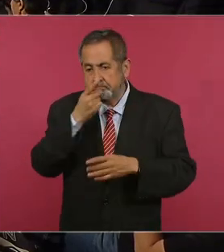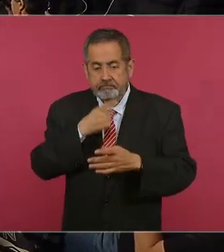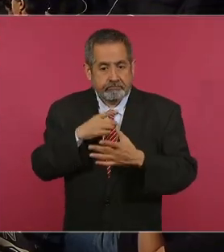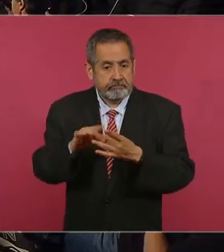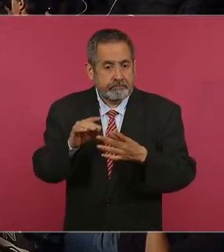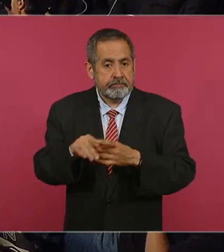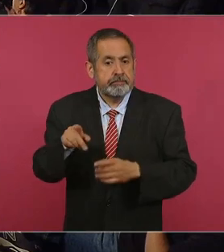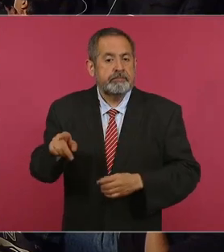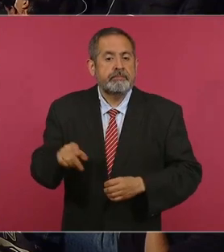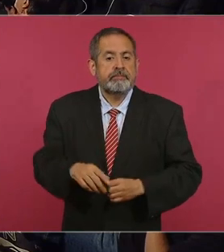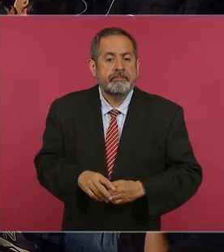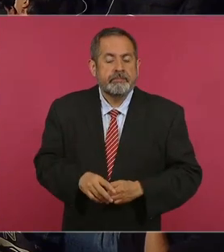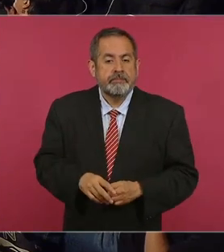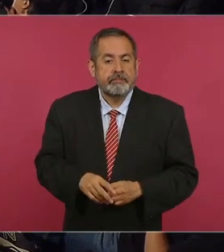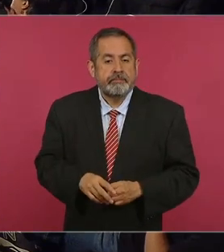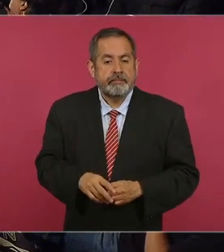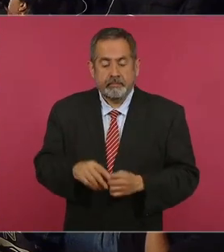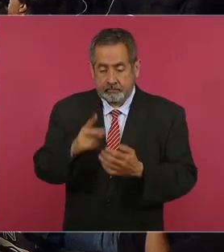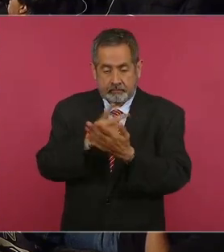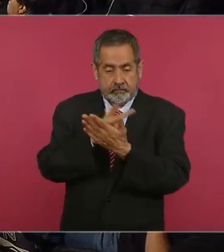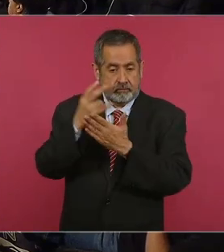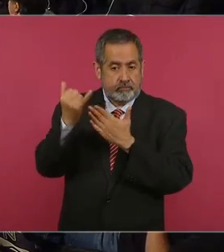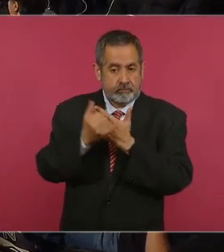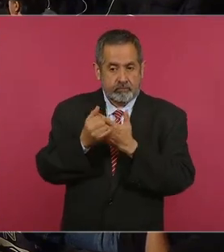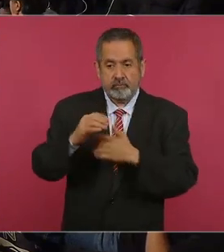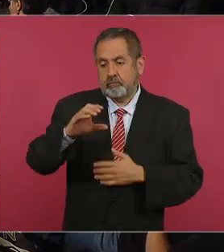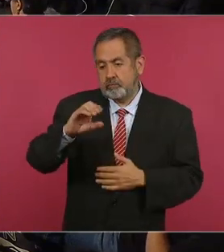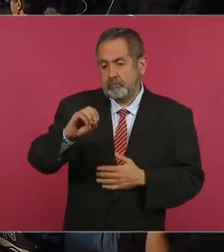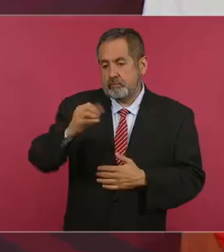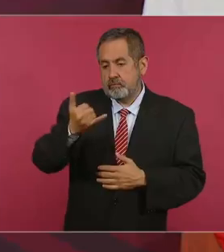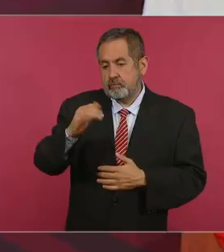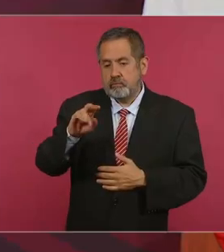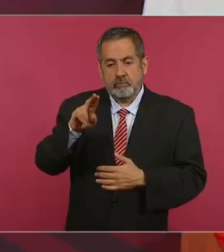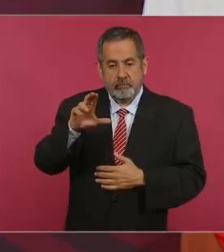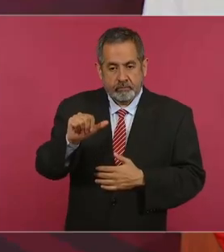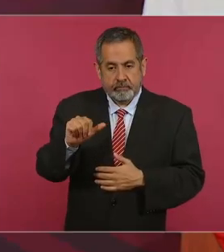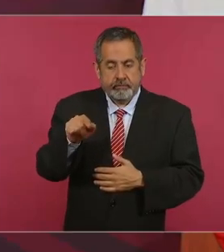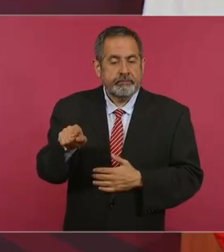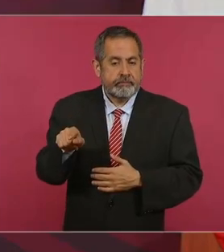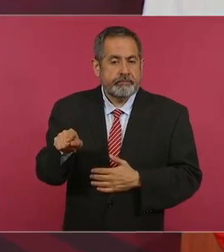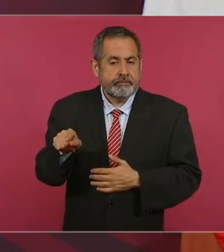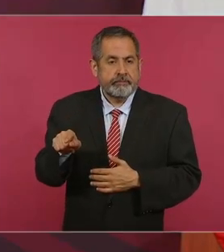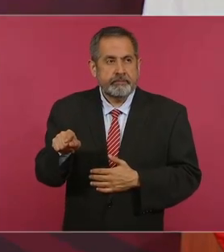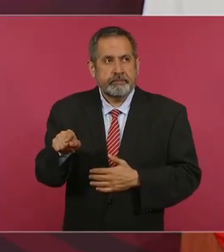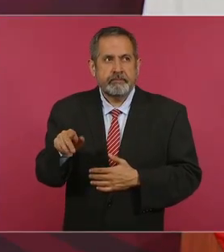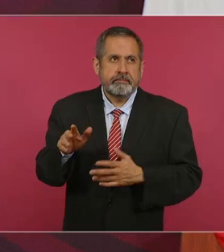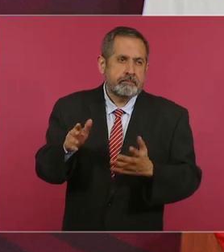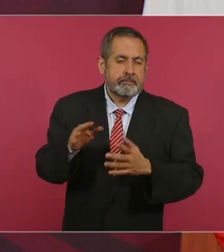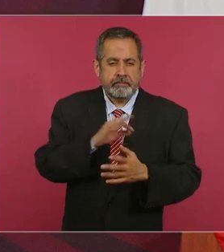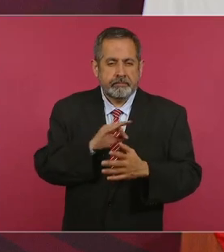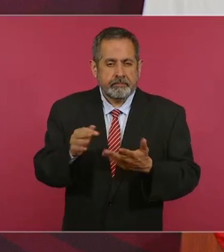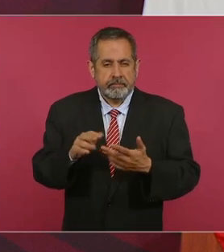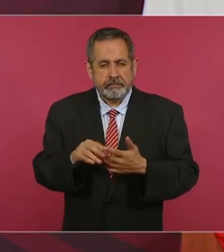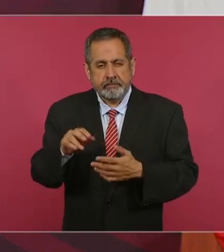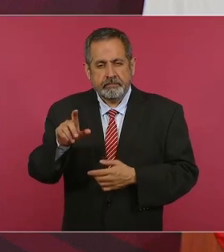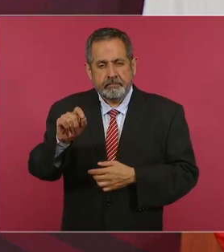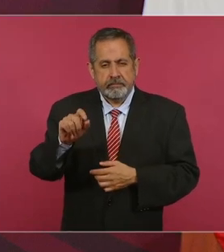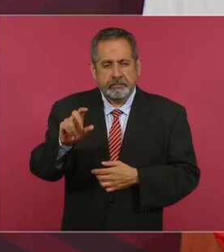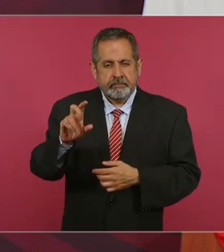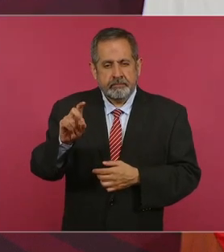es que el programa de Coyuca, que llega como a 20,